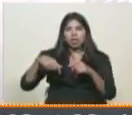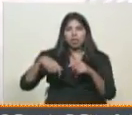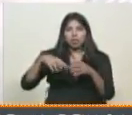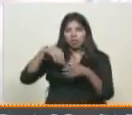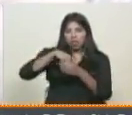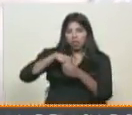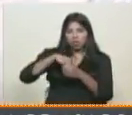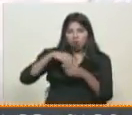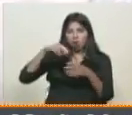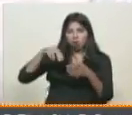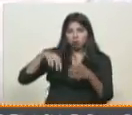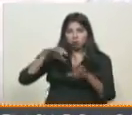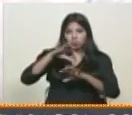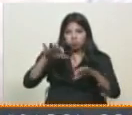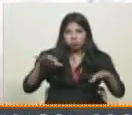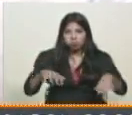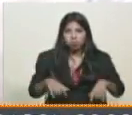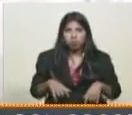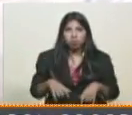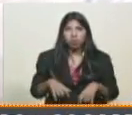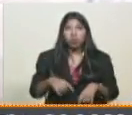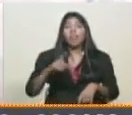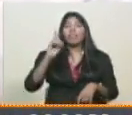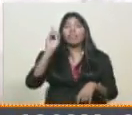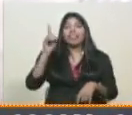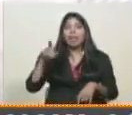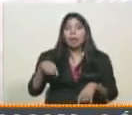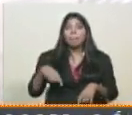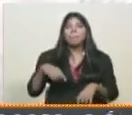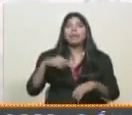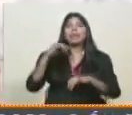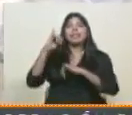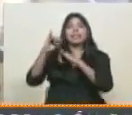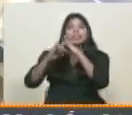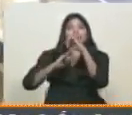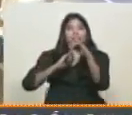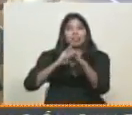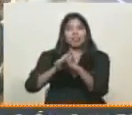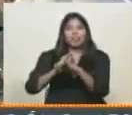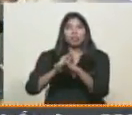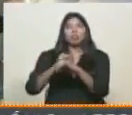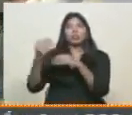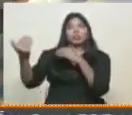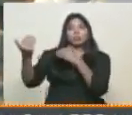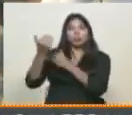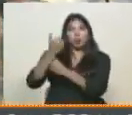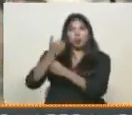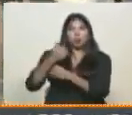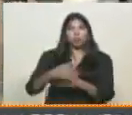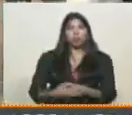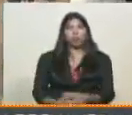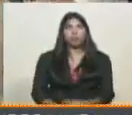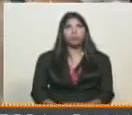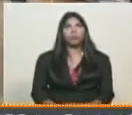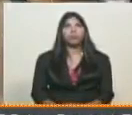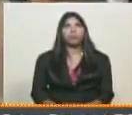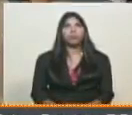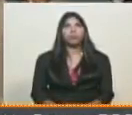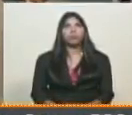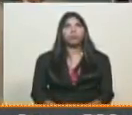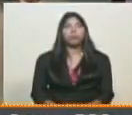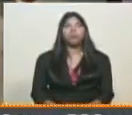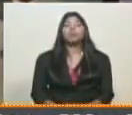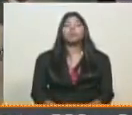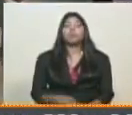pero está marcada geopolíticamente de una forma cada vez más evidente y si nosotros nos jugamos con mucha fuerza ahí y apelamos al mundo